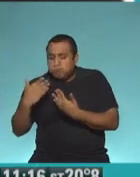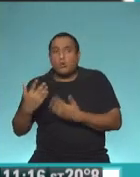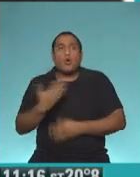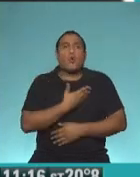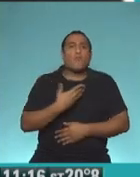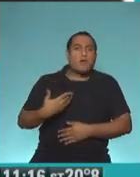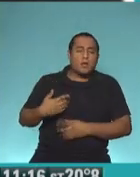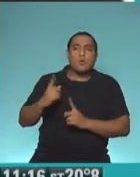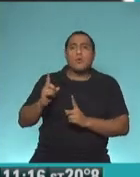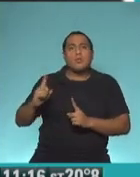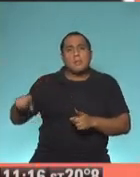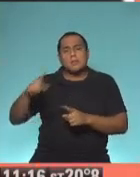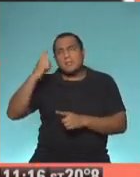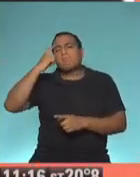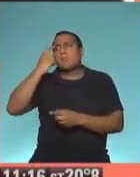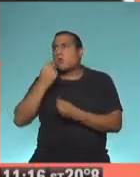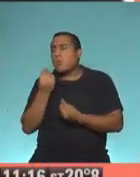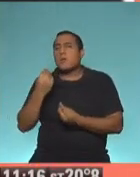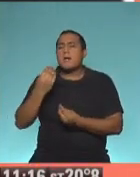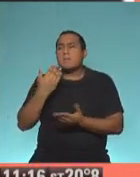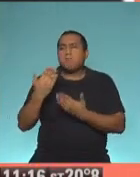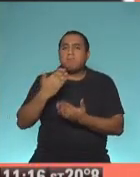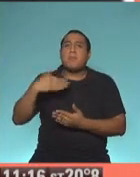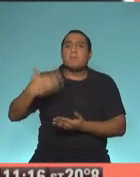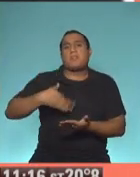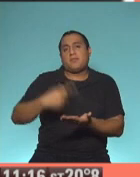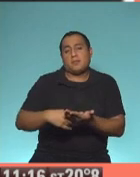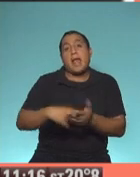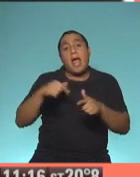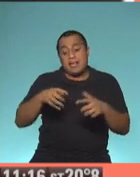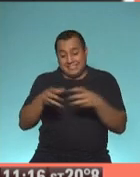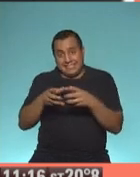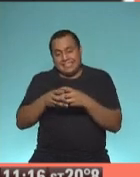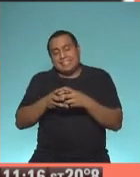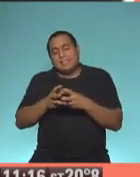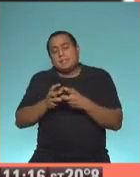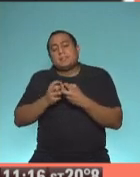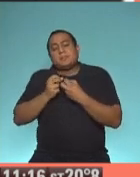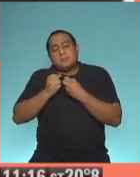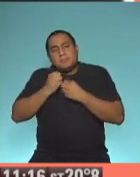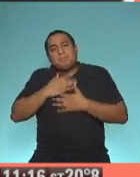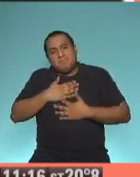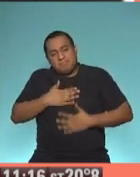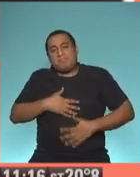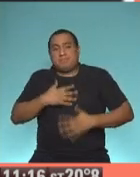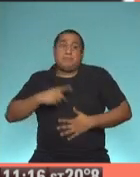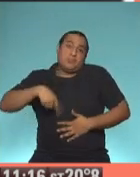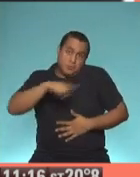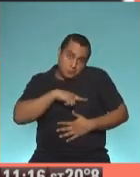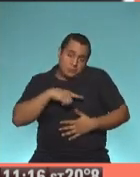de conciencia. Así que seguramente lo más importante ahora es administrar la ansiedad, en primer lugar, digo, como ciudadanos.